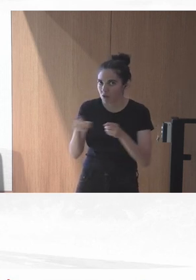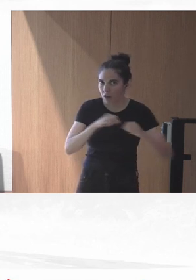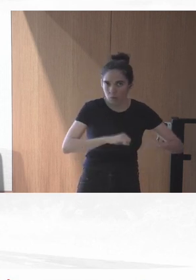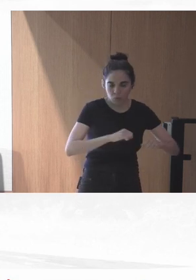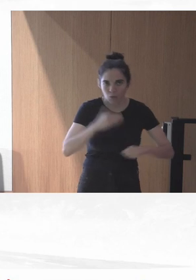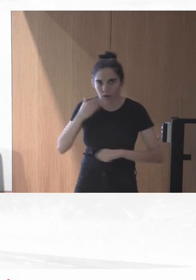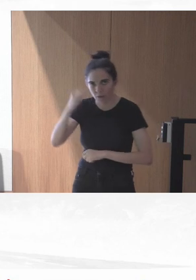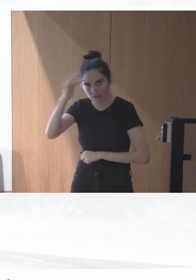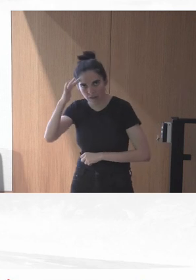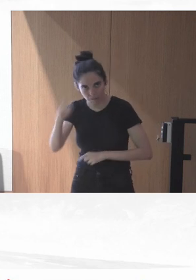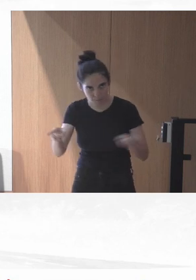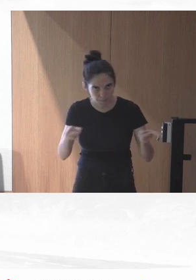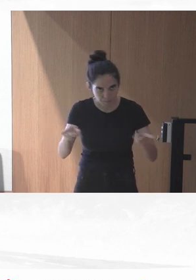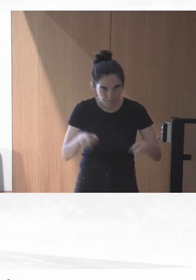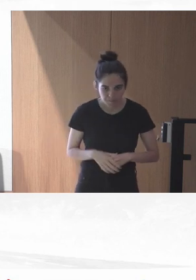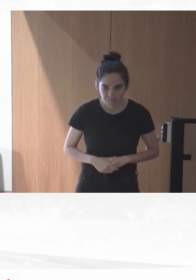perfil.